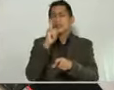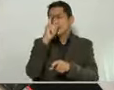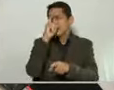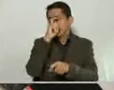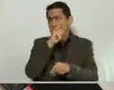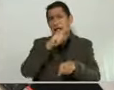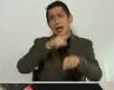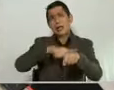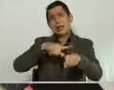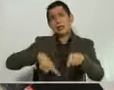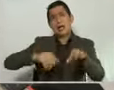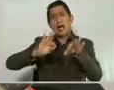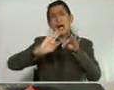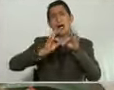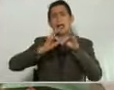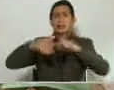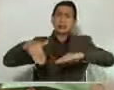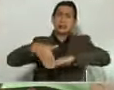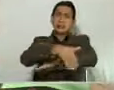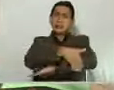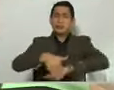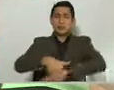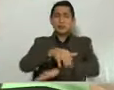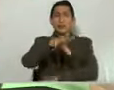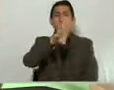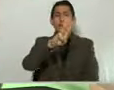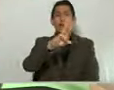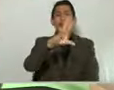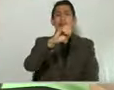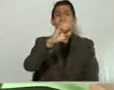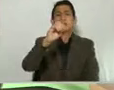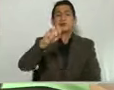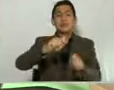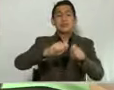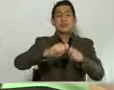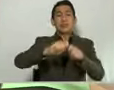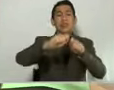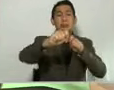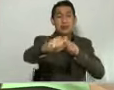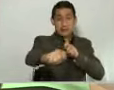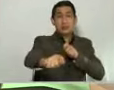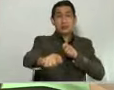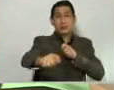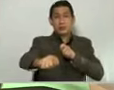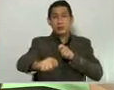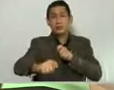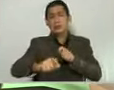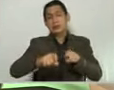motivo muy 600 metros de ductos carbón estamos poniendo. Esta obra no haya sido enterrada. Cada